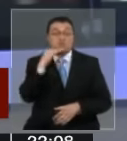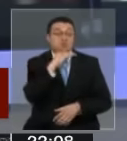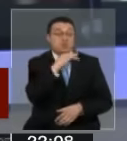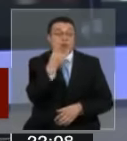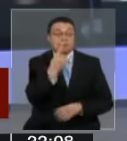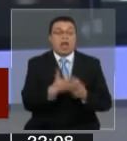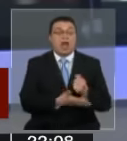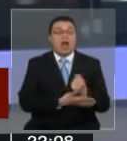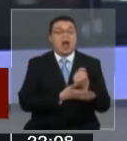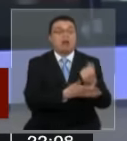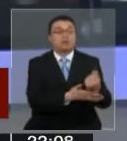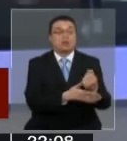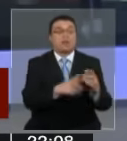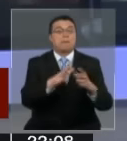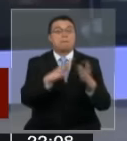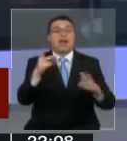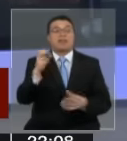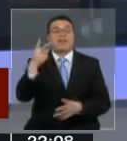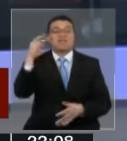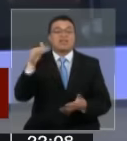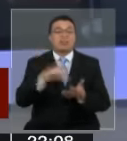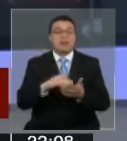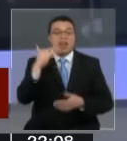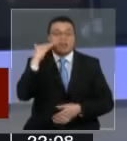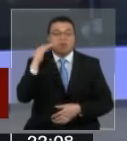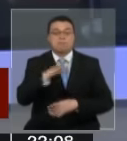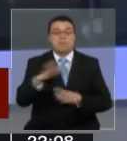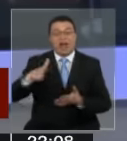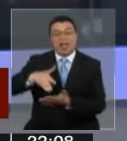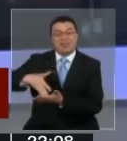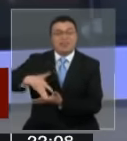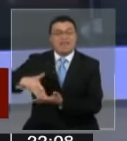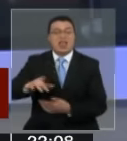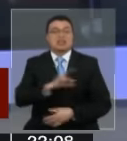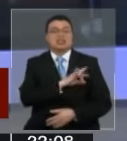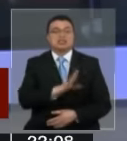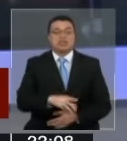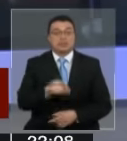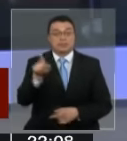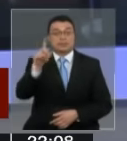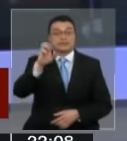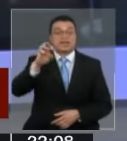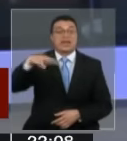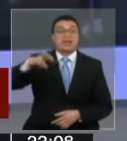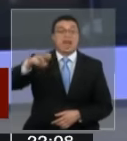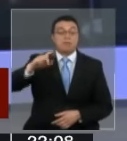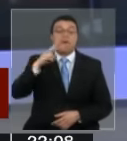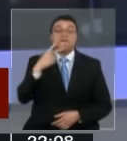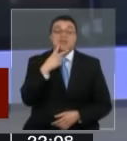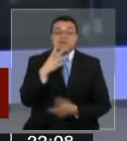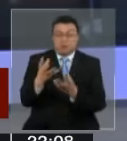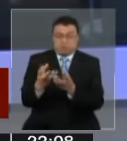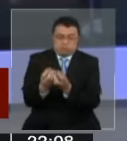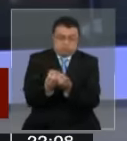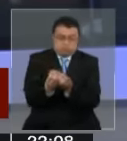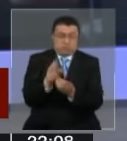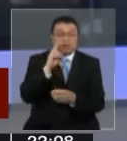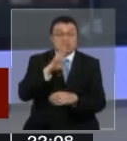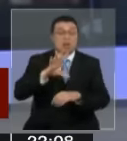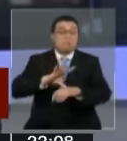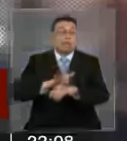ir en ayuda de los más de 20.000 niños, los más débiles de Chile, que en el Sename viven hacinados y sin